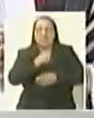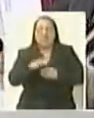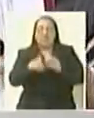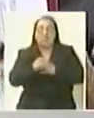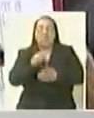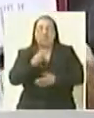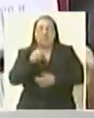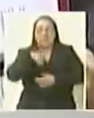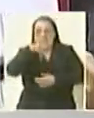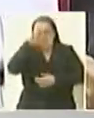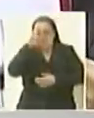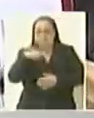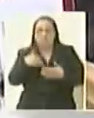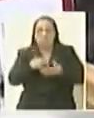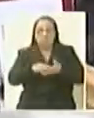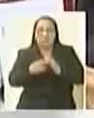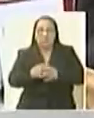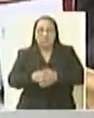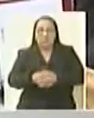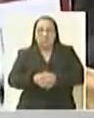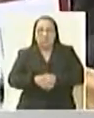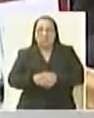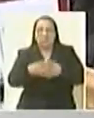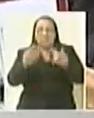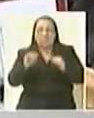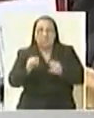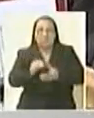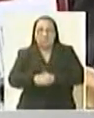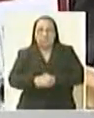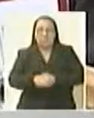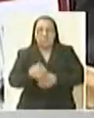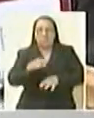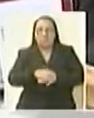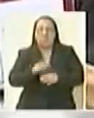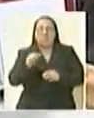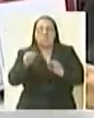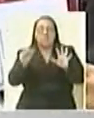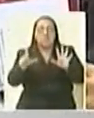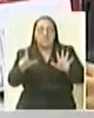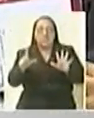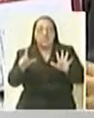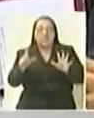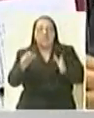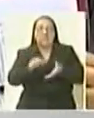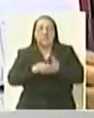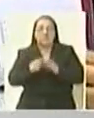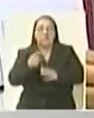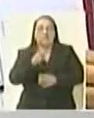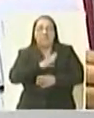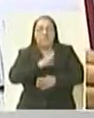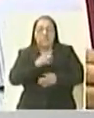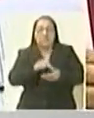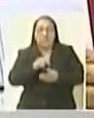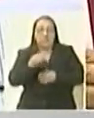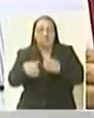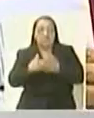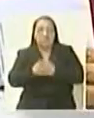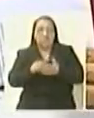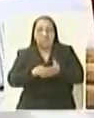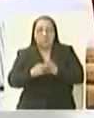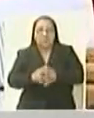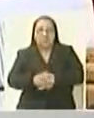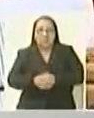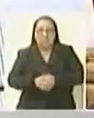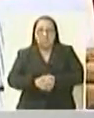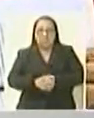de la nación no y pueda informar sobre Siete Fiscales que a esa fecha habían sido cambiados por un